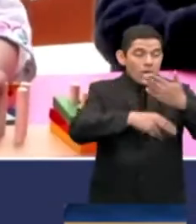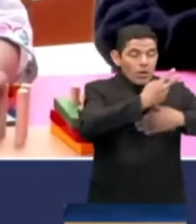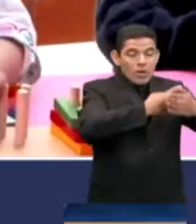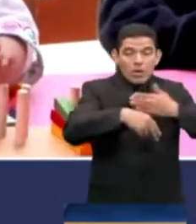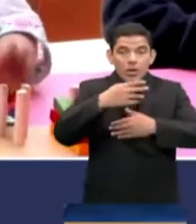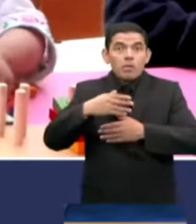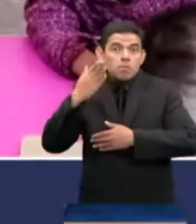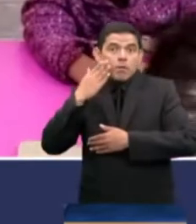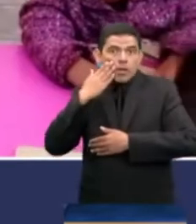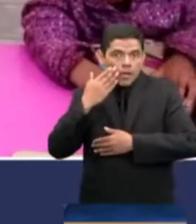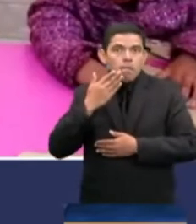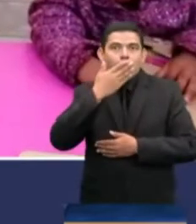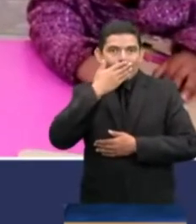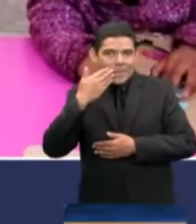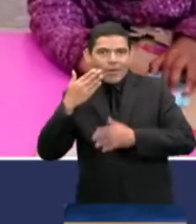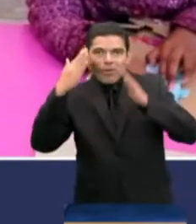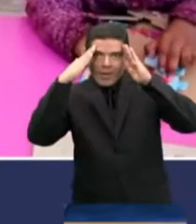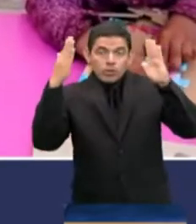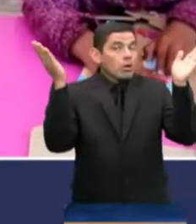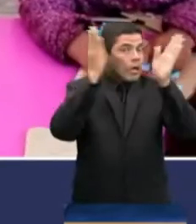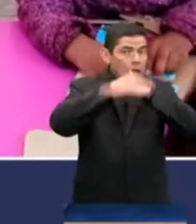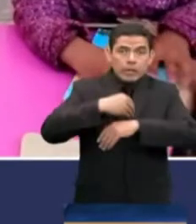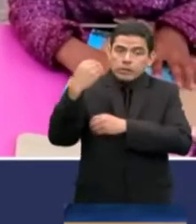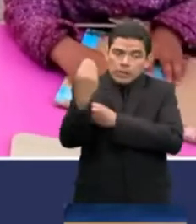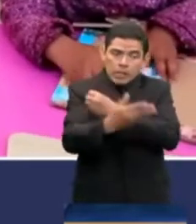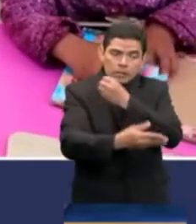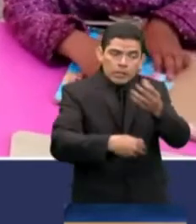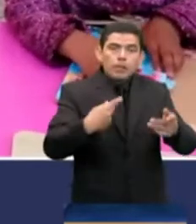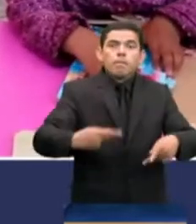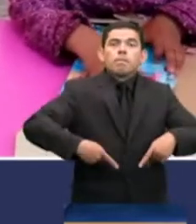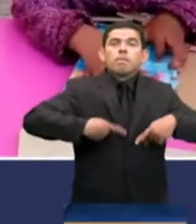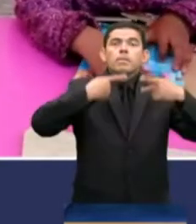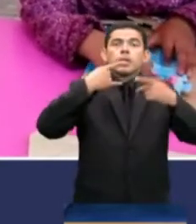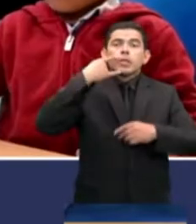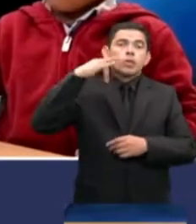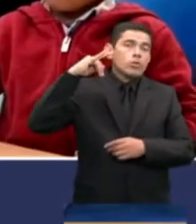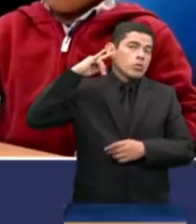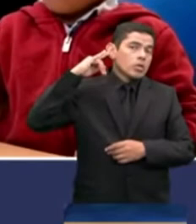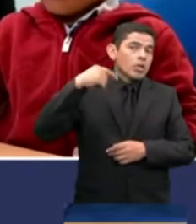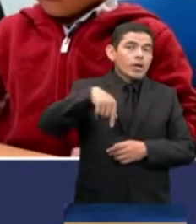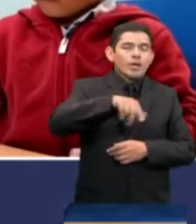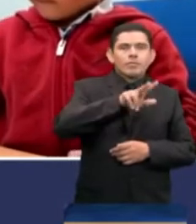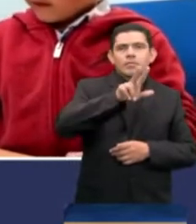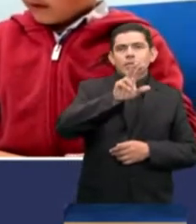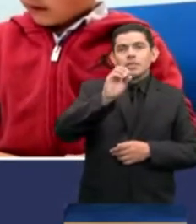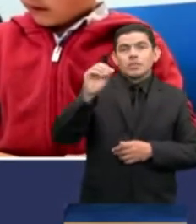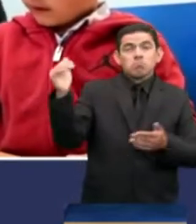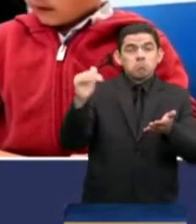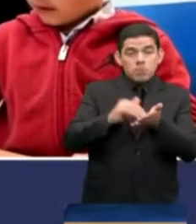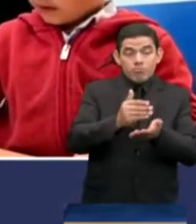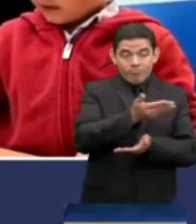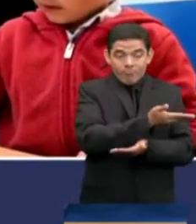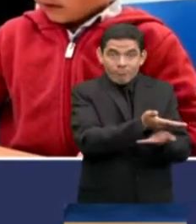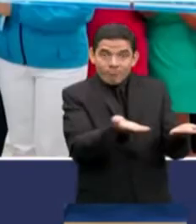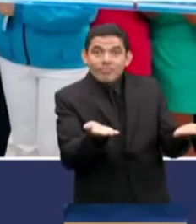ecuatorianas están mejorando gratuitamente la calidad de vida de más de 300.000 niños